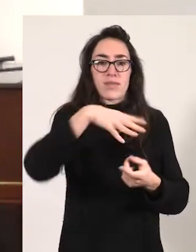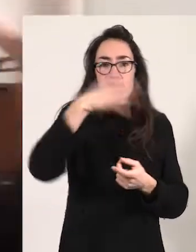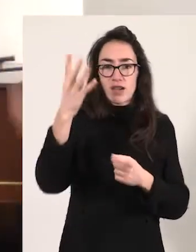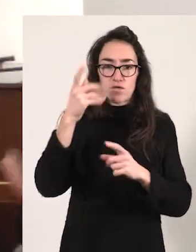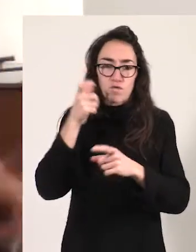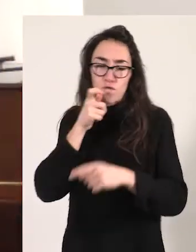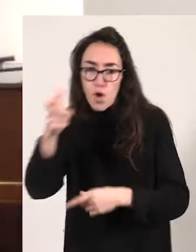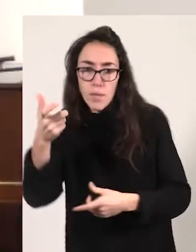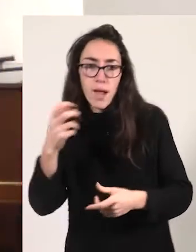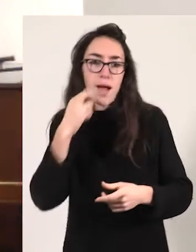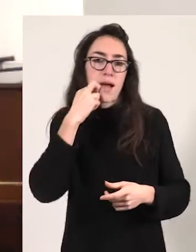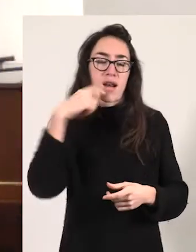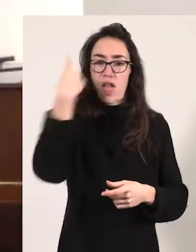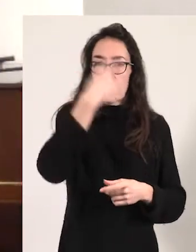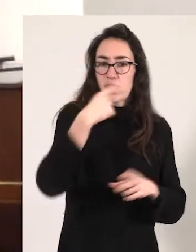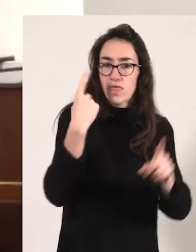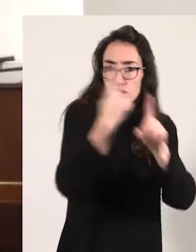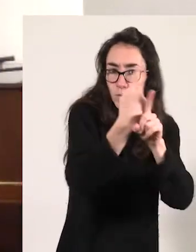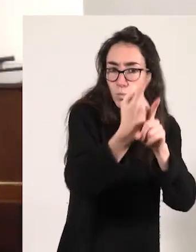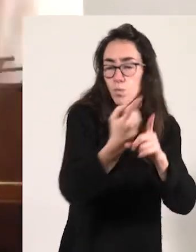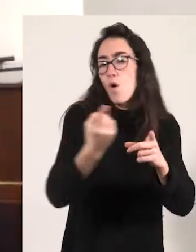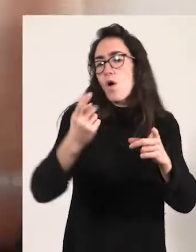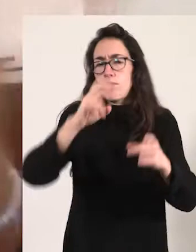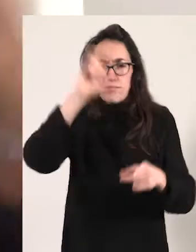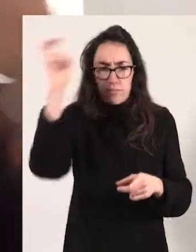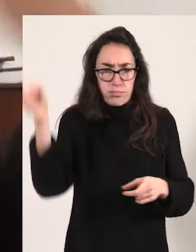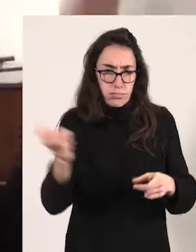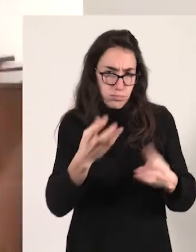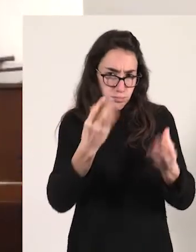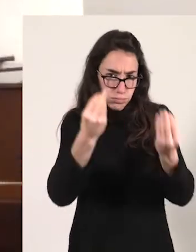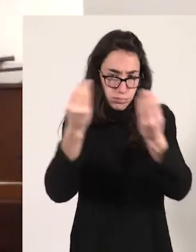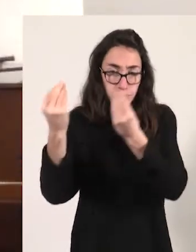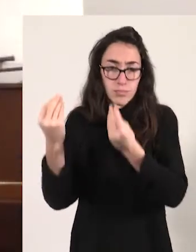en fin, todo, ¿no? Entonces,